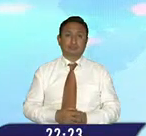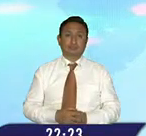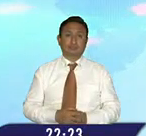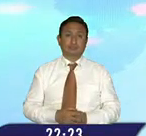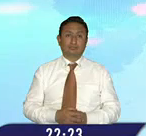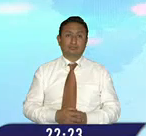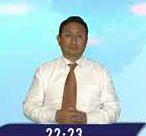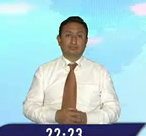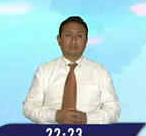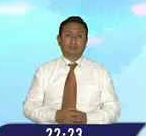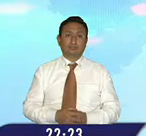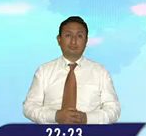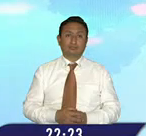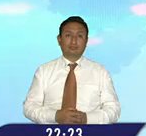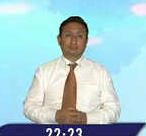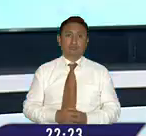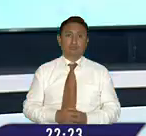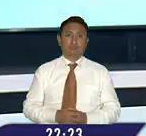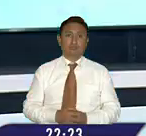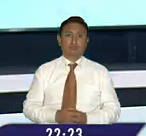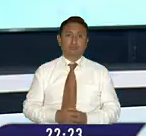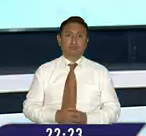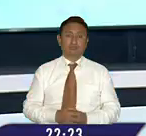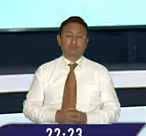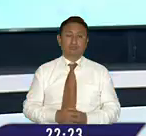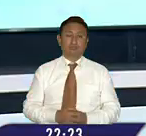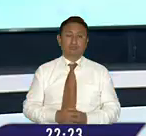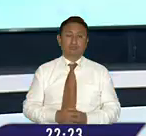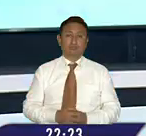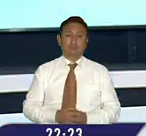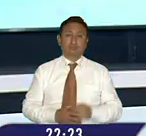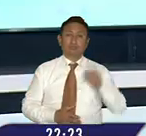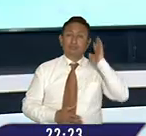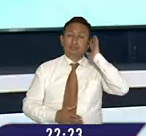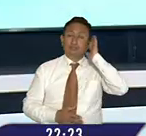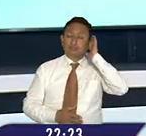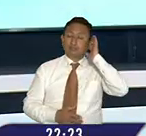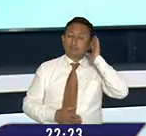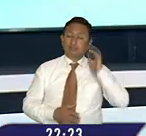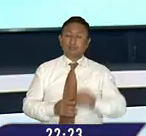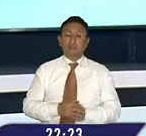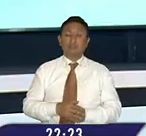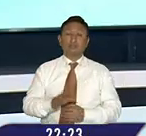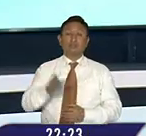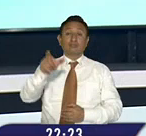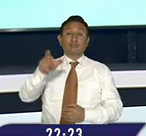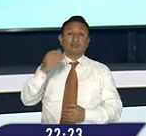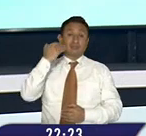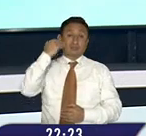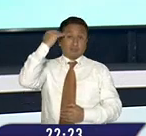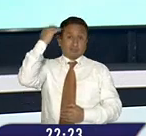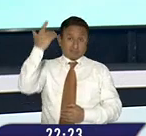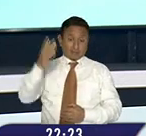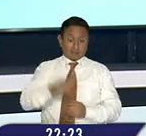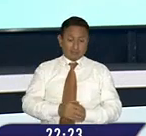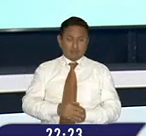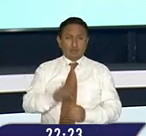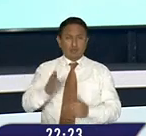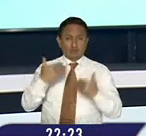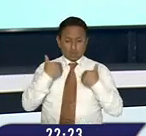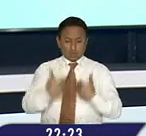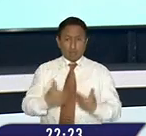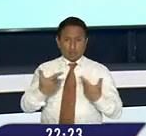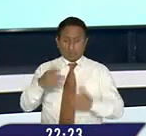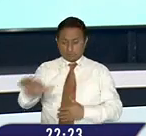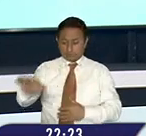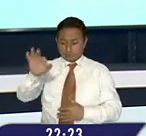En Quito informó Iván Casamen. Se localizaron los restos mortales de un adulto mayor que fue arrastrado por un aluvión